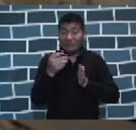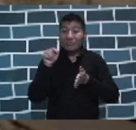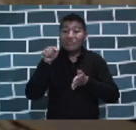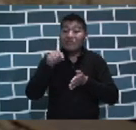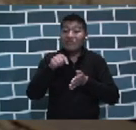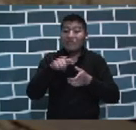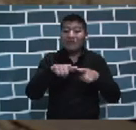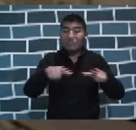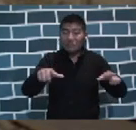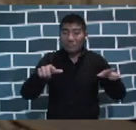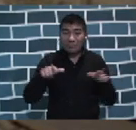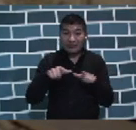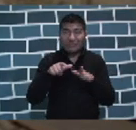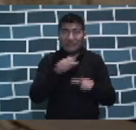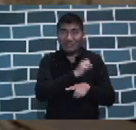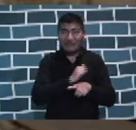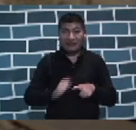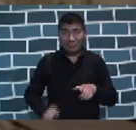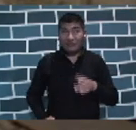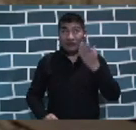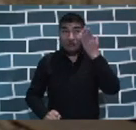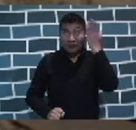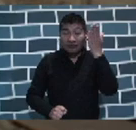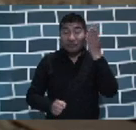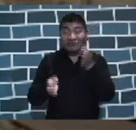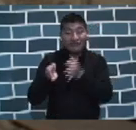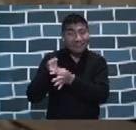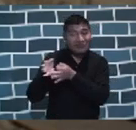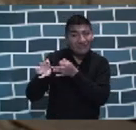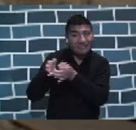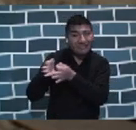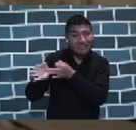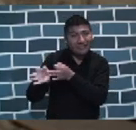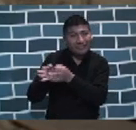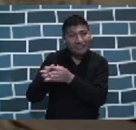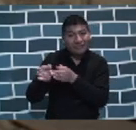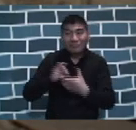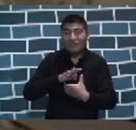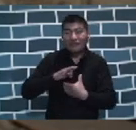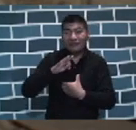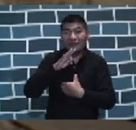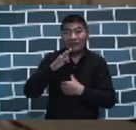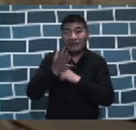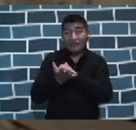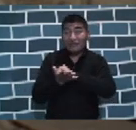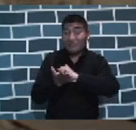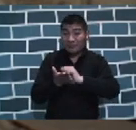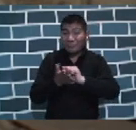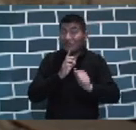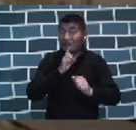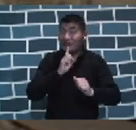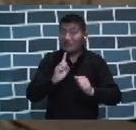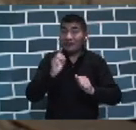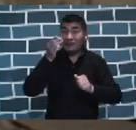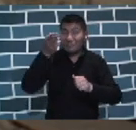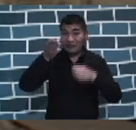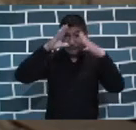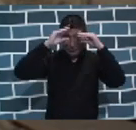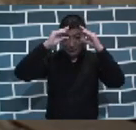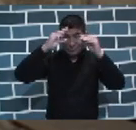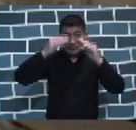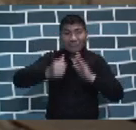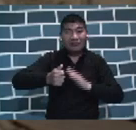la cena el señor indica el espíritu santo será el maestro